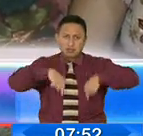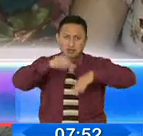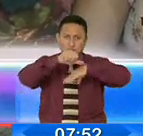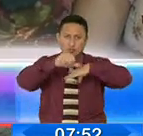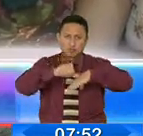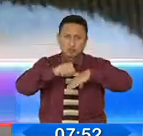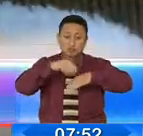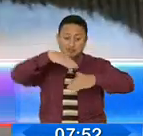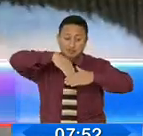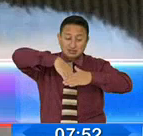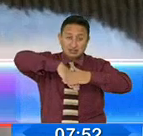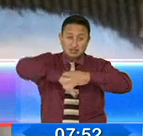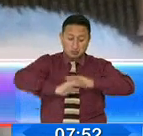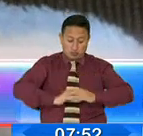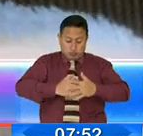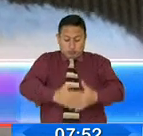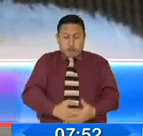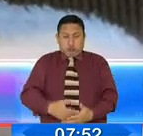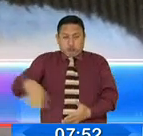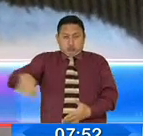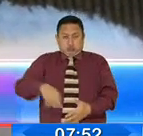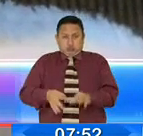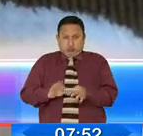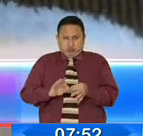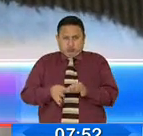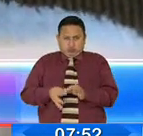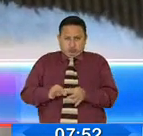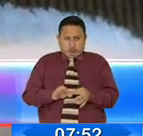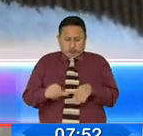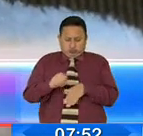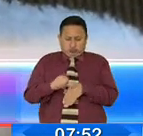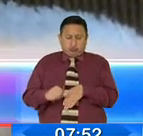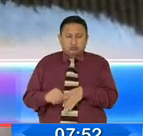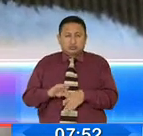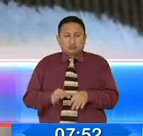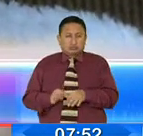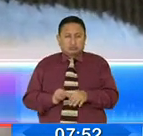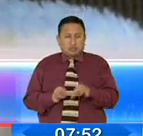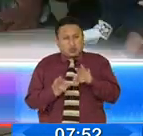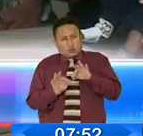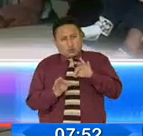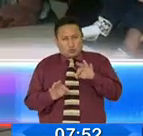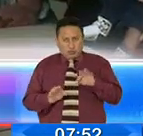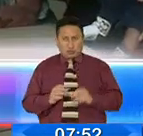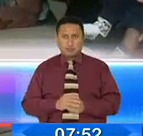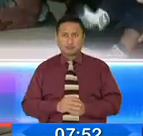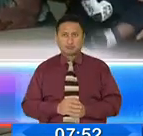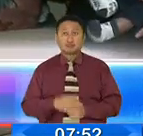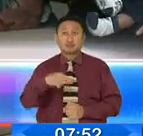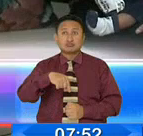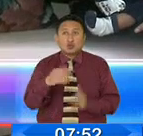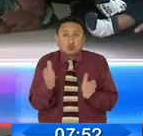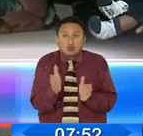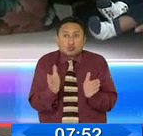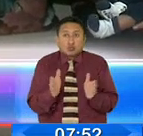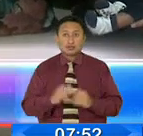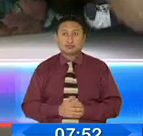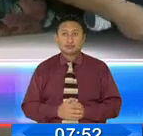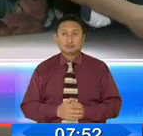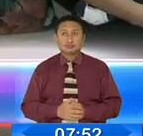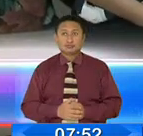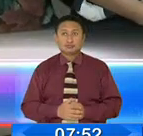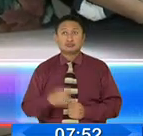que dentro del útero los profesionales puedan resolver el problema que se le detectó a Felipe cuando solo era un feto. Pues si no lo